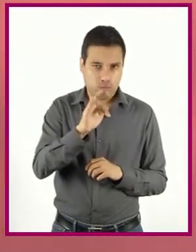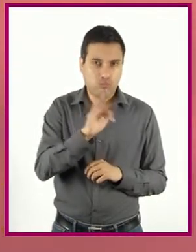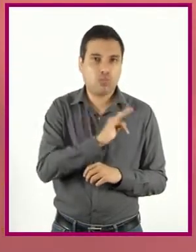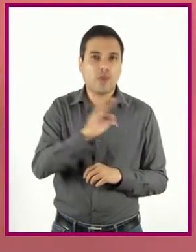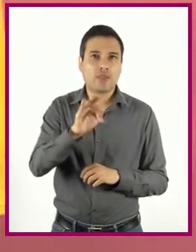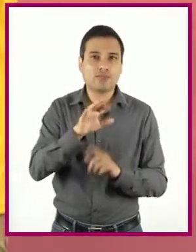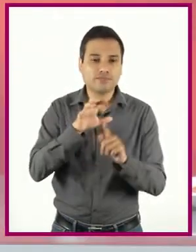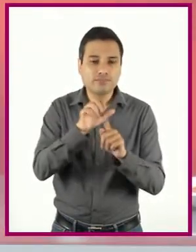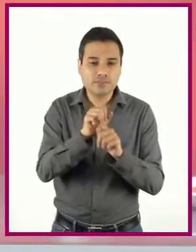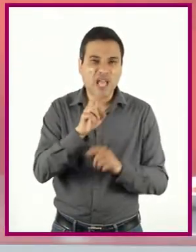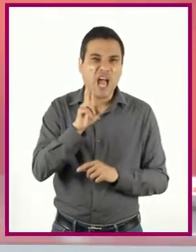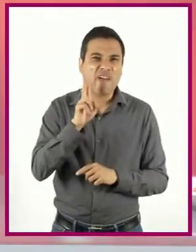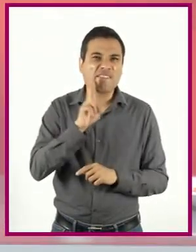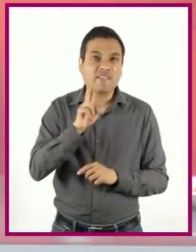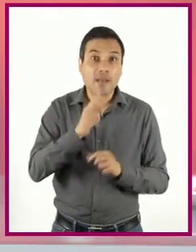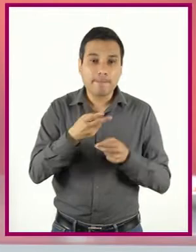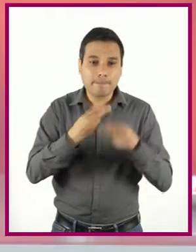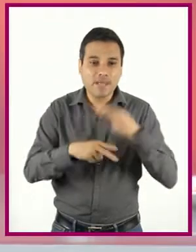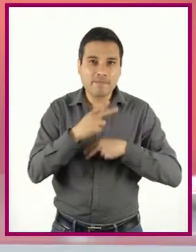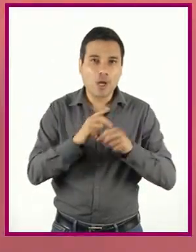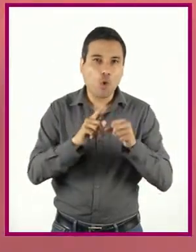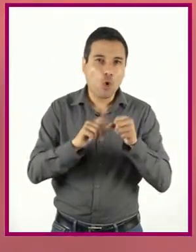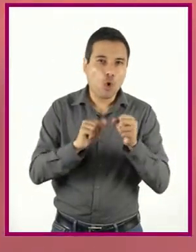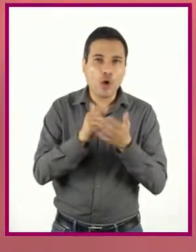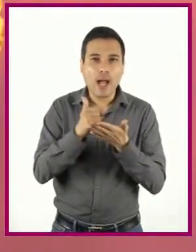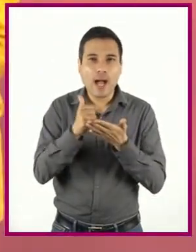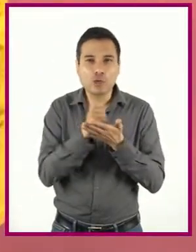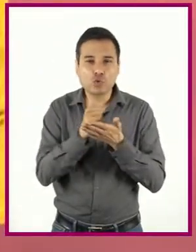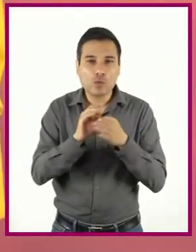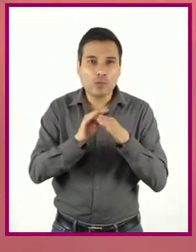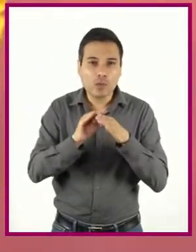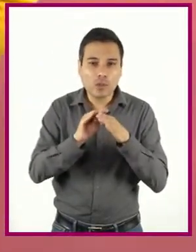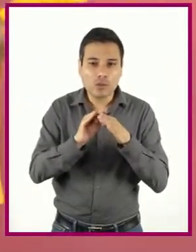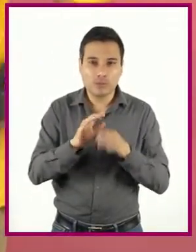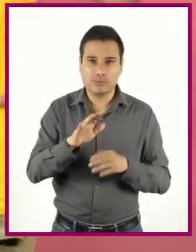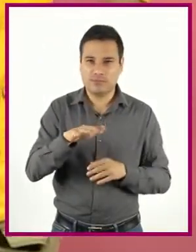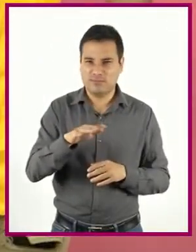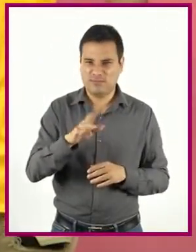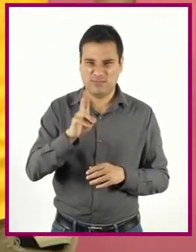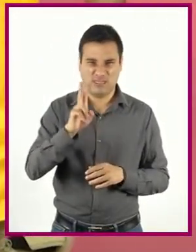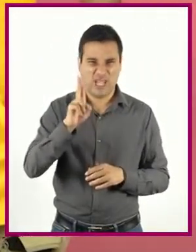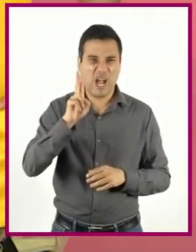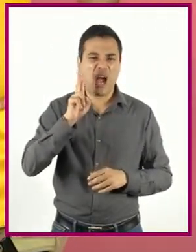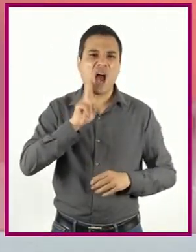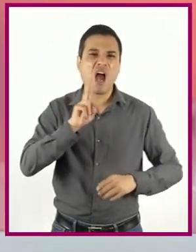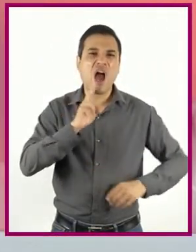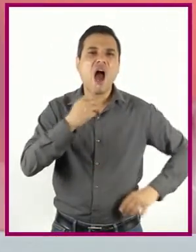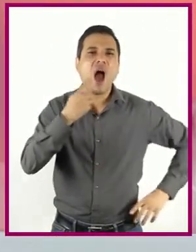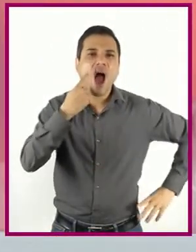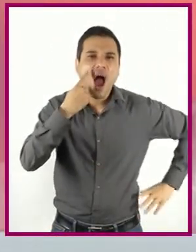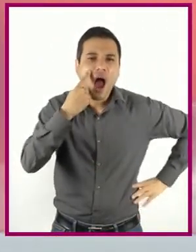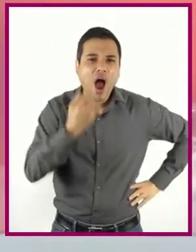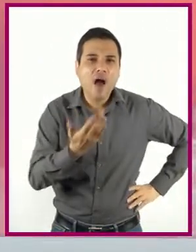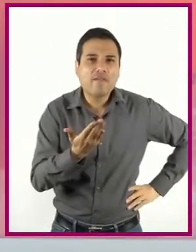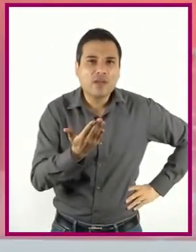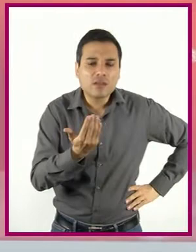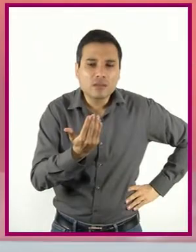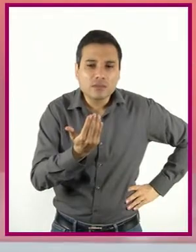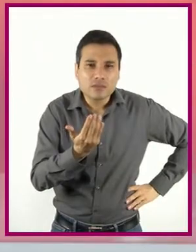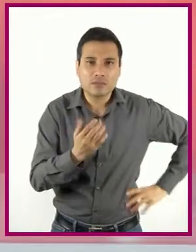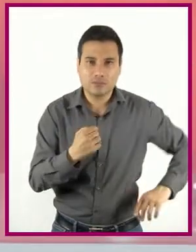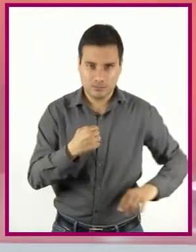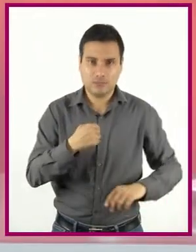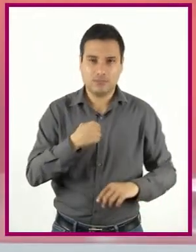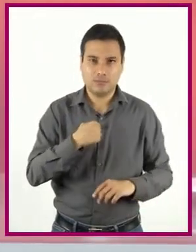una coloración azul o morado oscuro. A ver, a ver. Demuéstremelo. Por